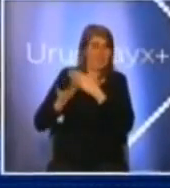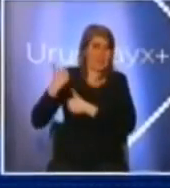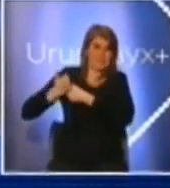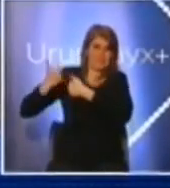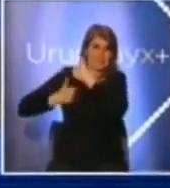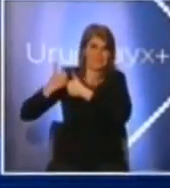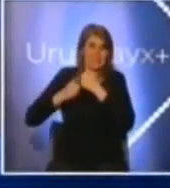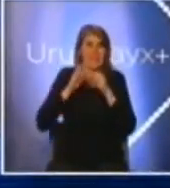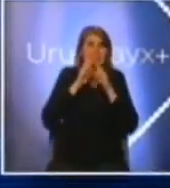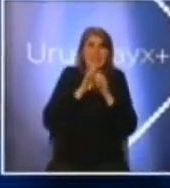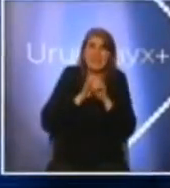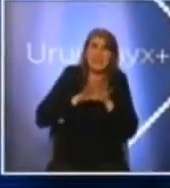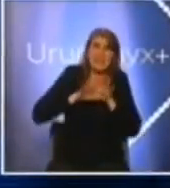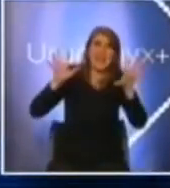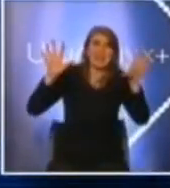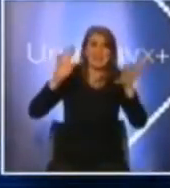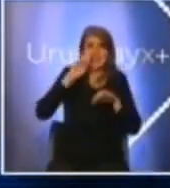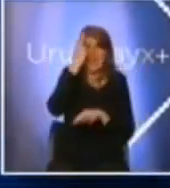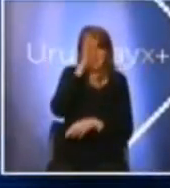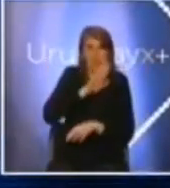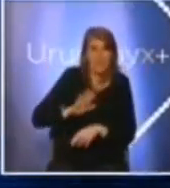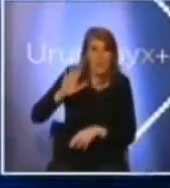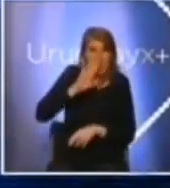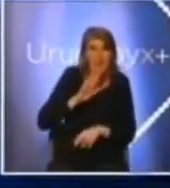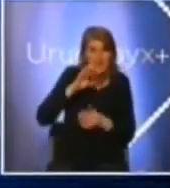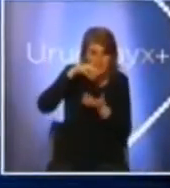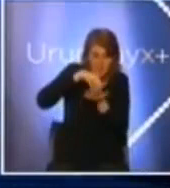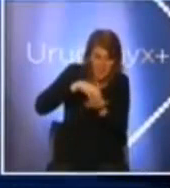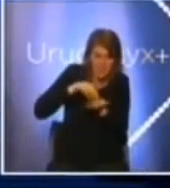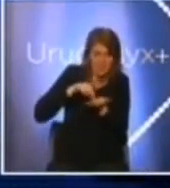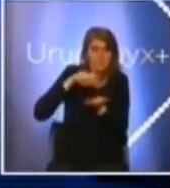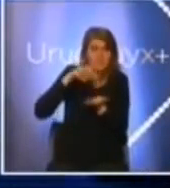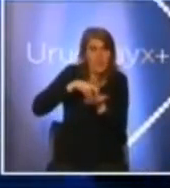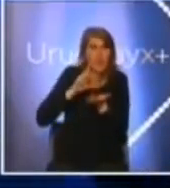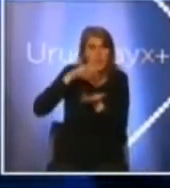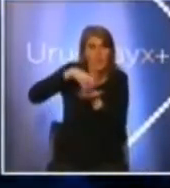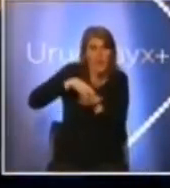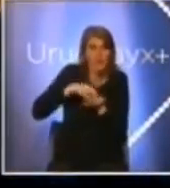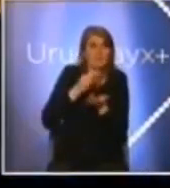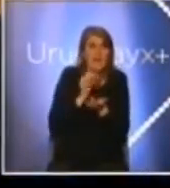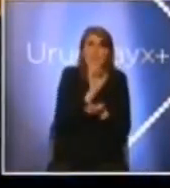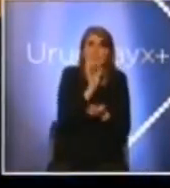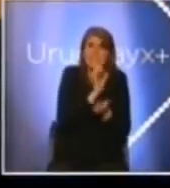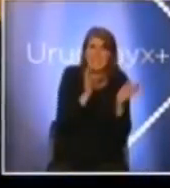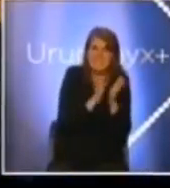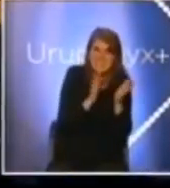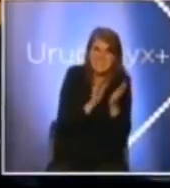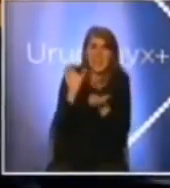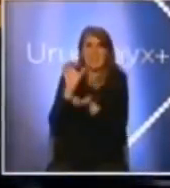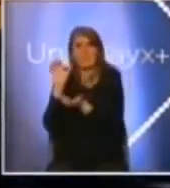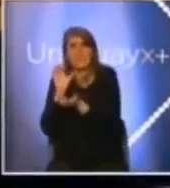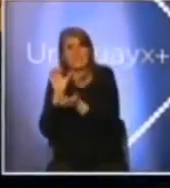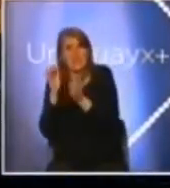red nacional de agencias de desarrollo local enfocadas a las pequeñas y medianas empresas del interior